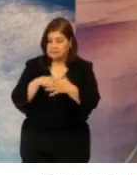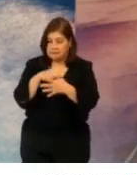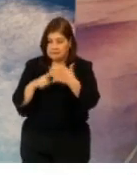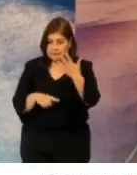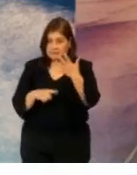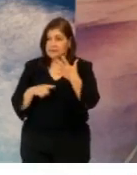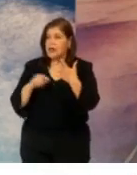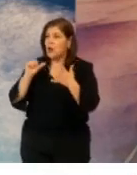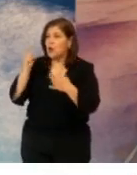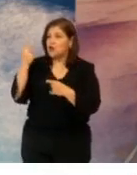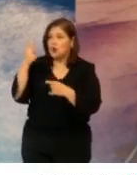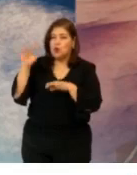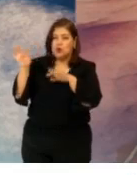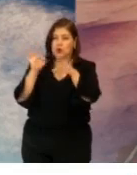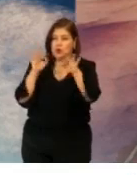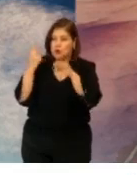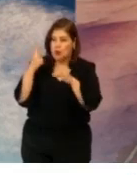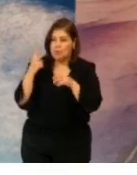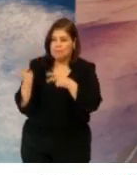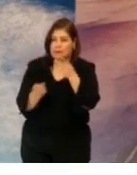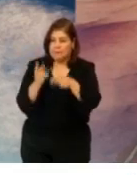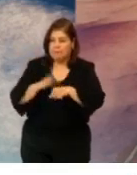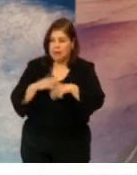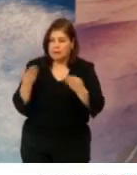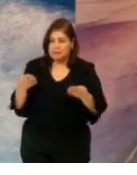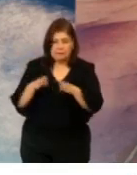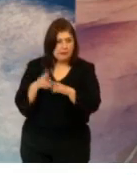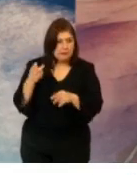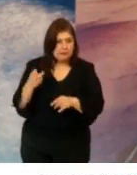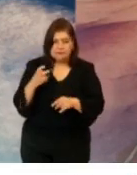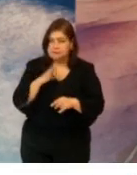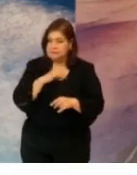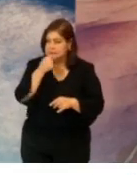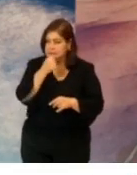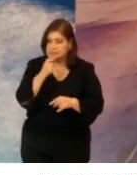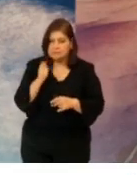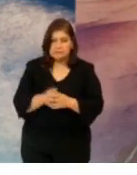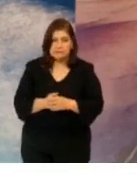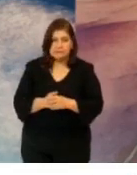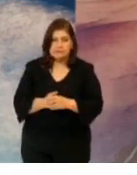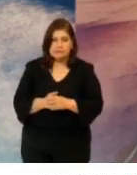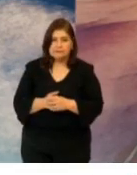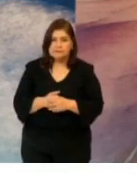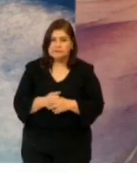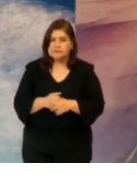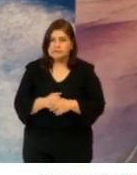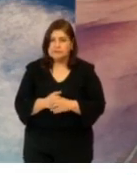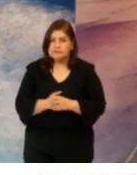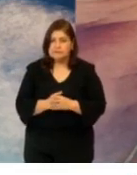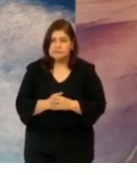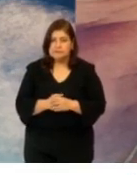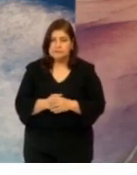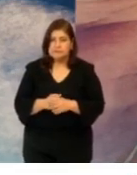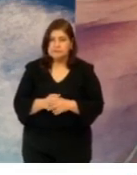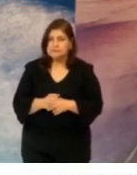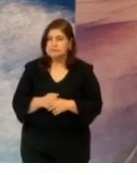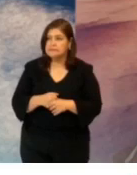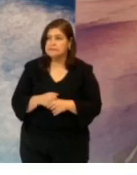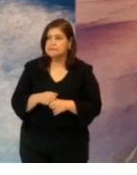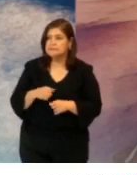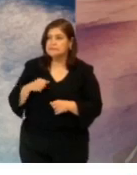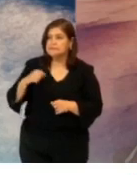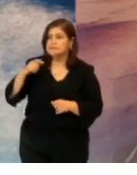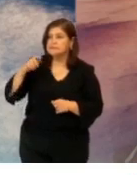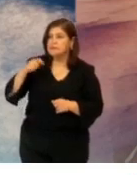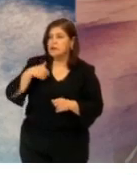tomar 2 más y con esto cerramos la ronda. Quienes tengan el micrófono la llevan. Sí, ¿yo? Sí. Bueno, Jalil Aragón, de